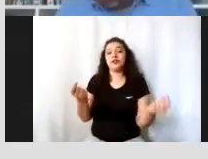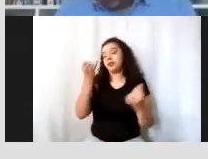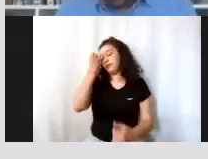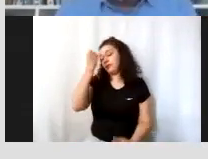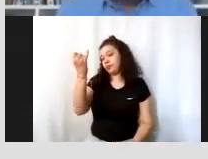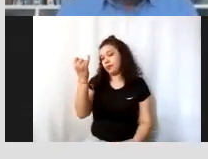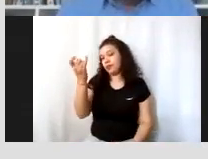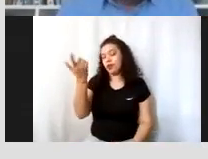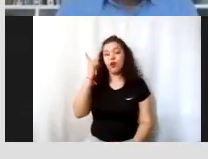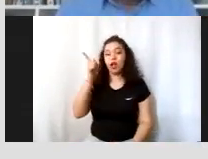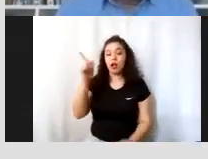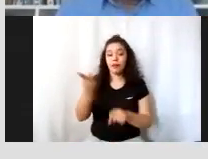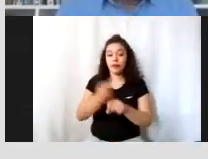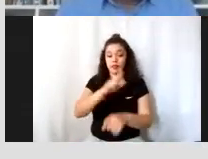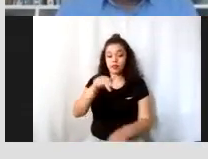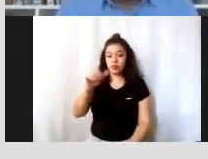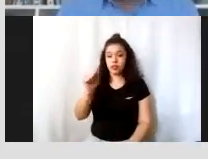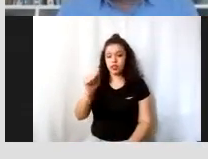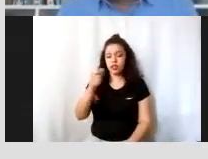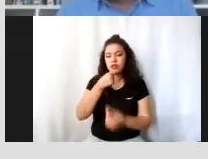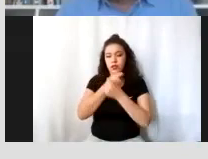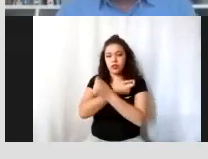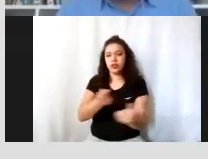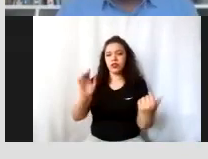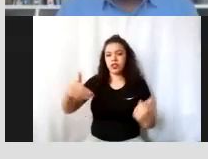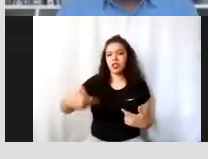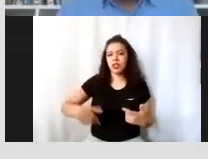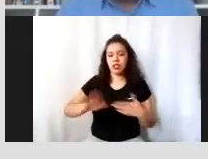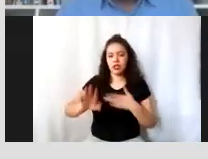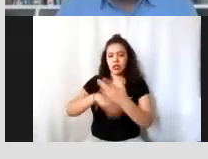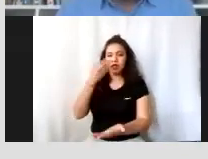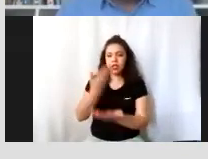espero que nunca ocurra, que algún niño tiene un accidente, se resbala, se cae